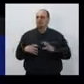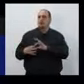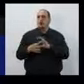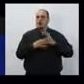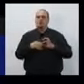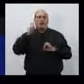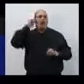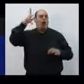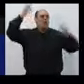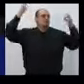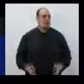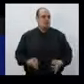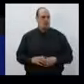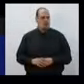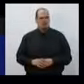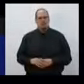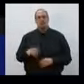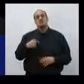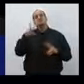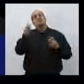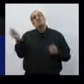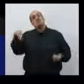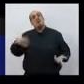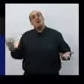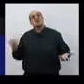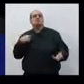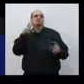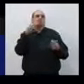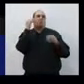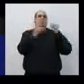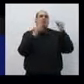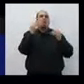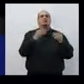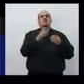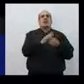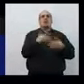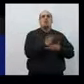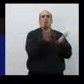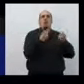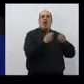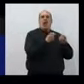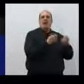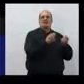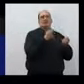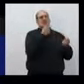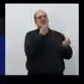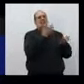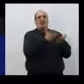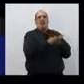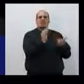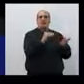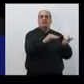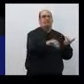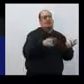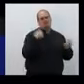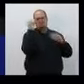posible por lo demás quiero decirles que no me preocupa tanto el gasto público cuando se habla de ampliar derechos cada vez